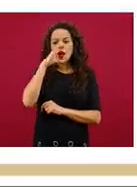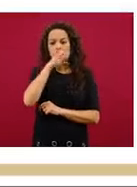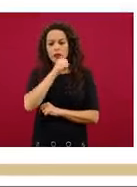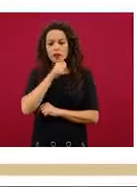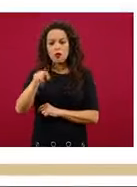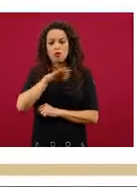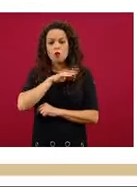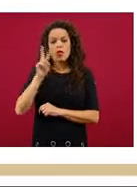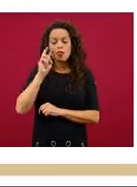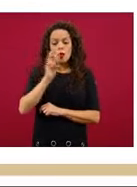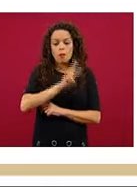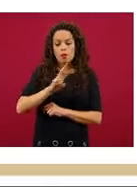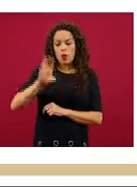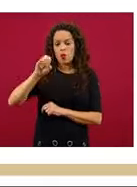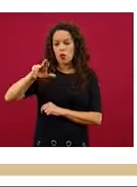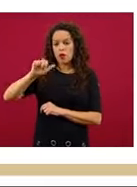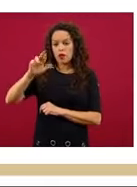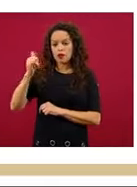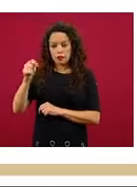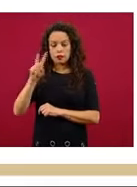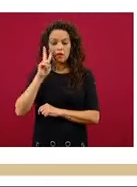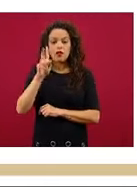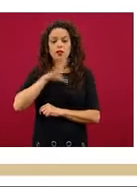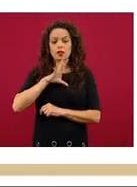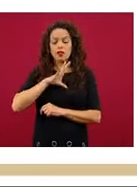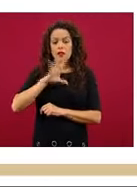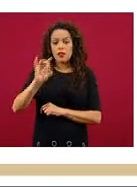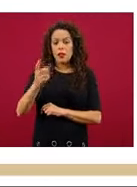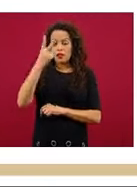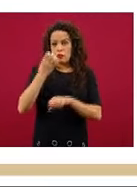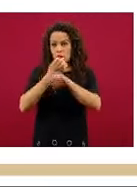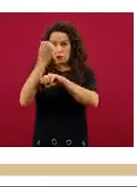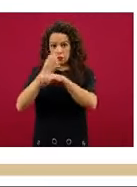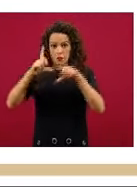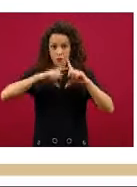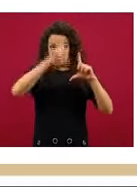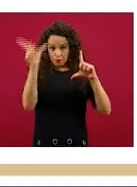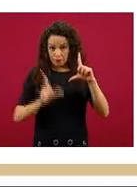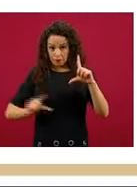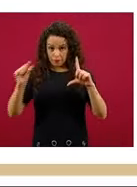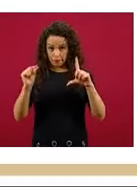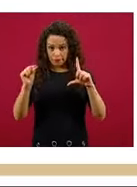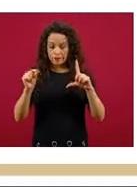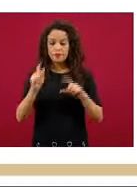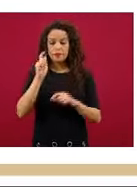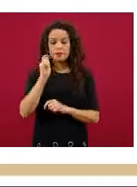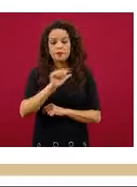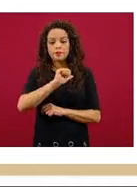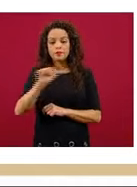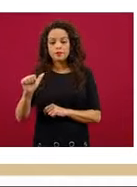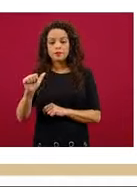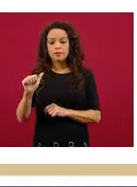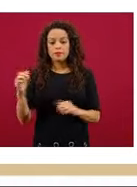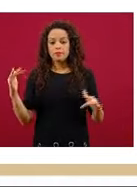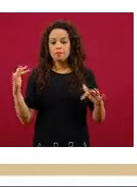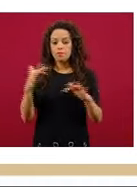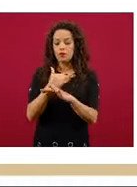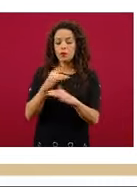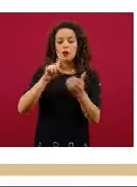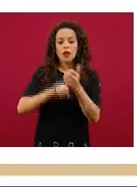pueden ver los 32 entidades federativas de nuestro país y la movilidad